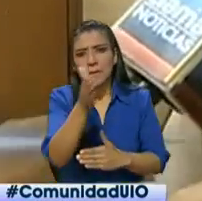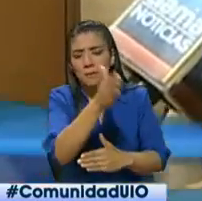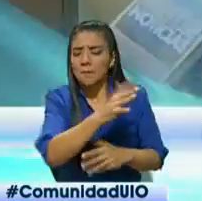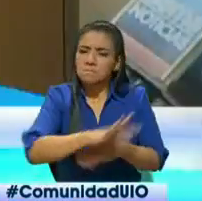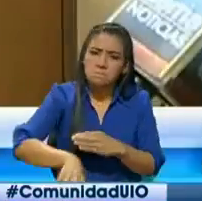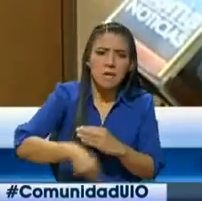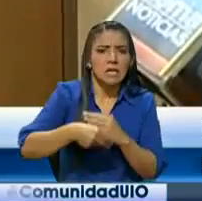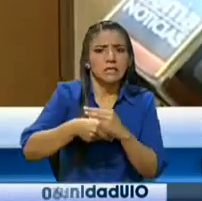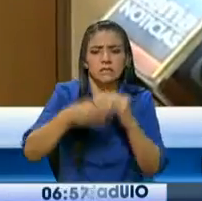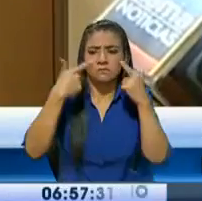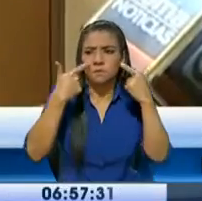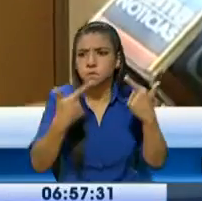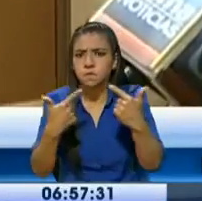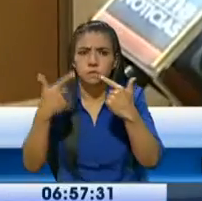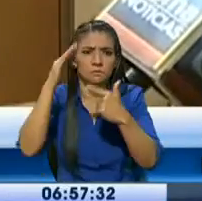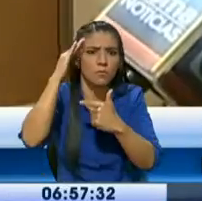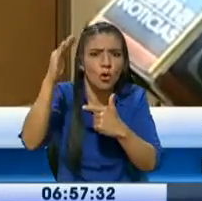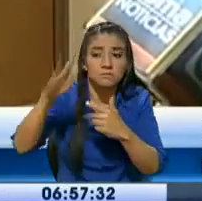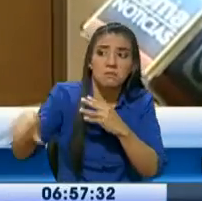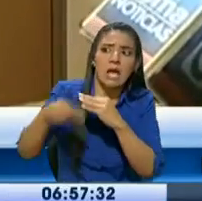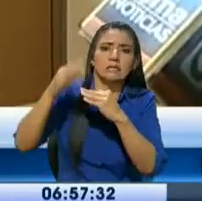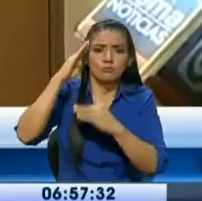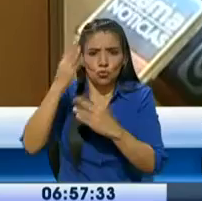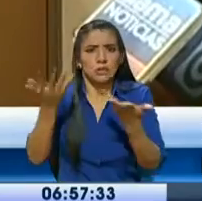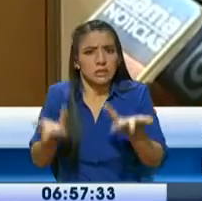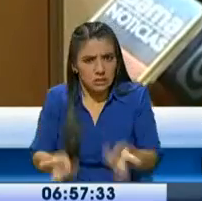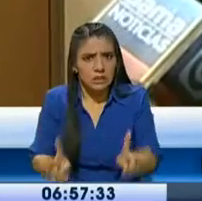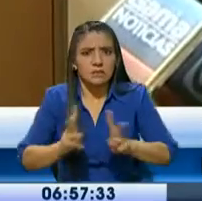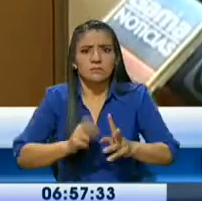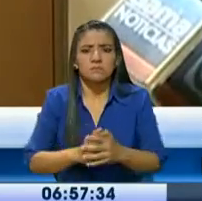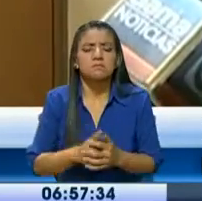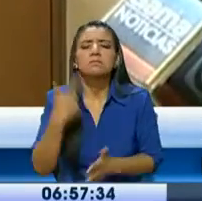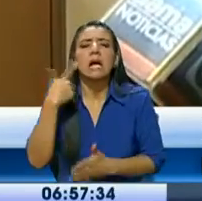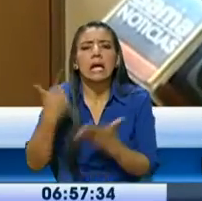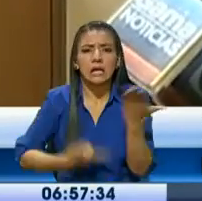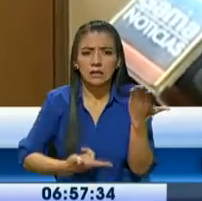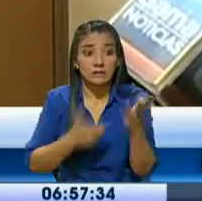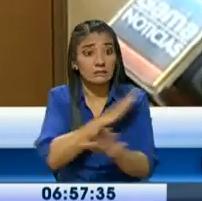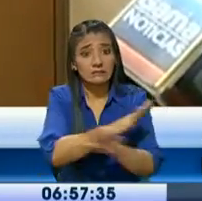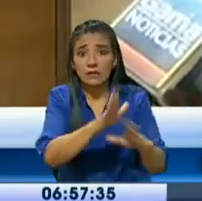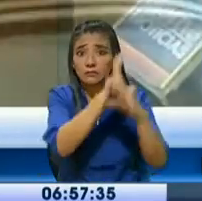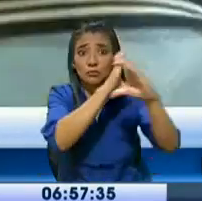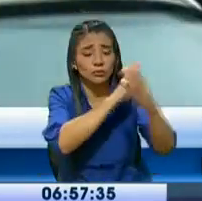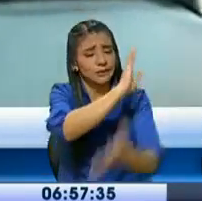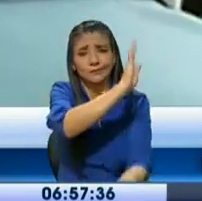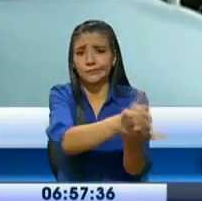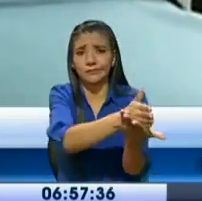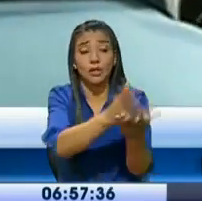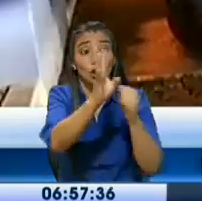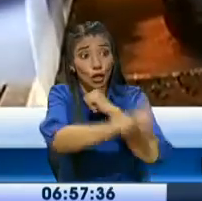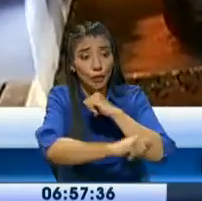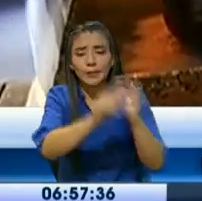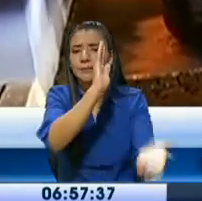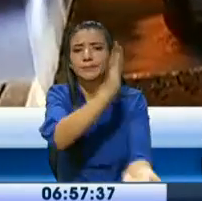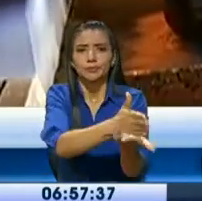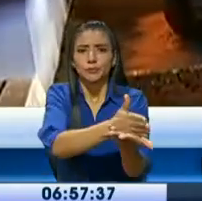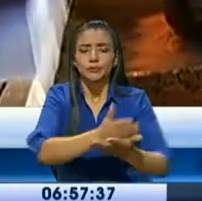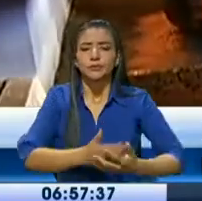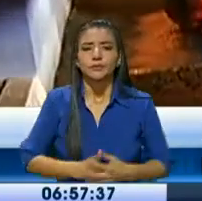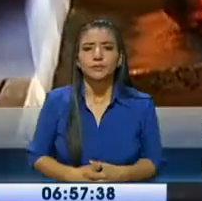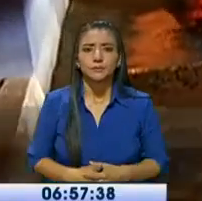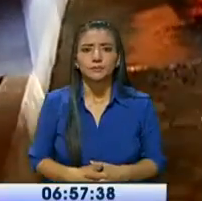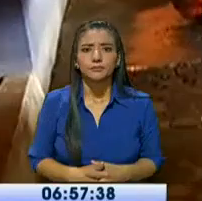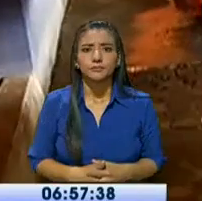reforzado además con más personal para lograr mitigar este tipo de inconvenientes. En la correteadera que tuvieron con